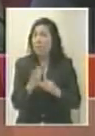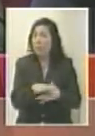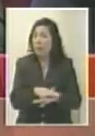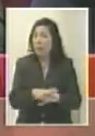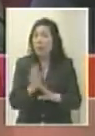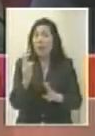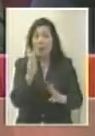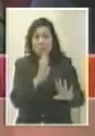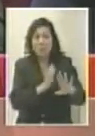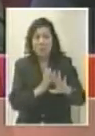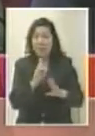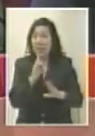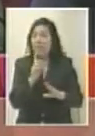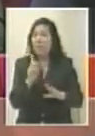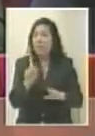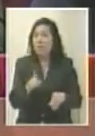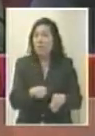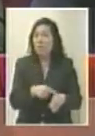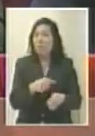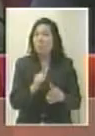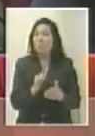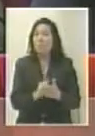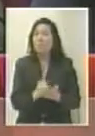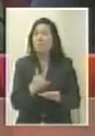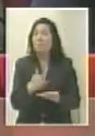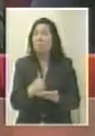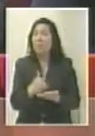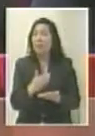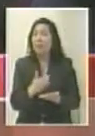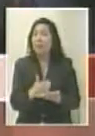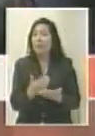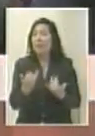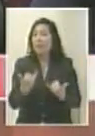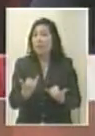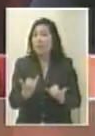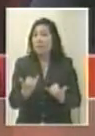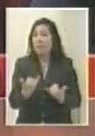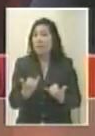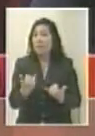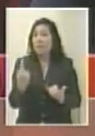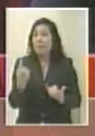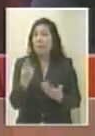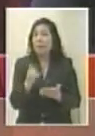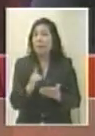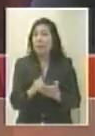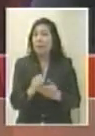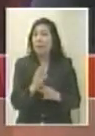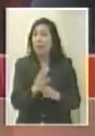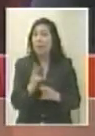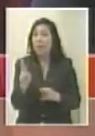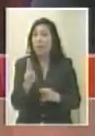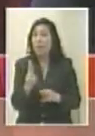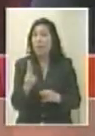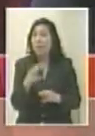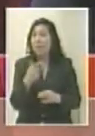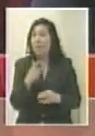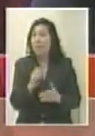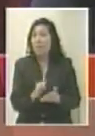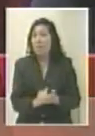Gestión Ambiental es a su vez parte, y este a su vez parte del primero, el Sistema Nacional de Recursos